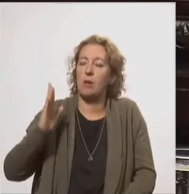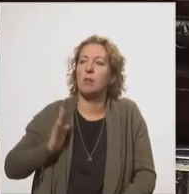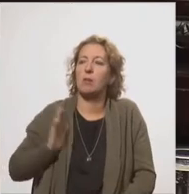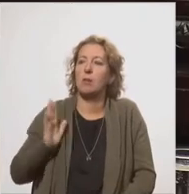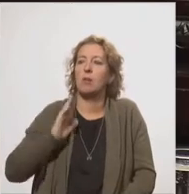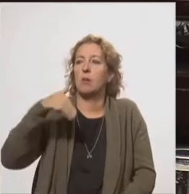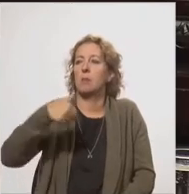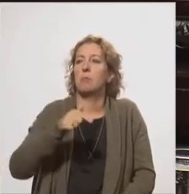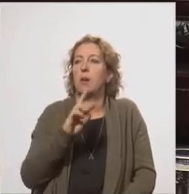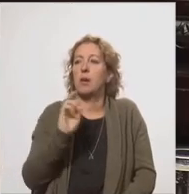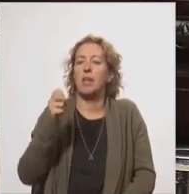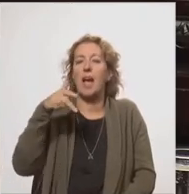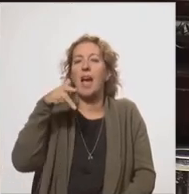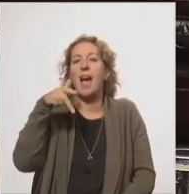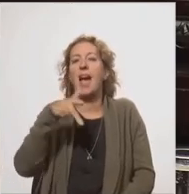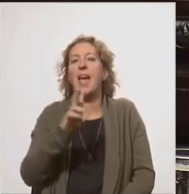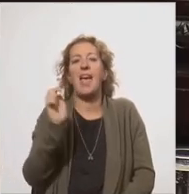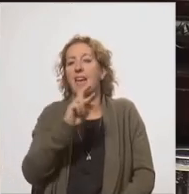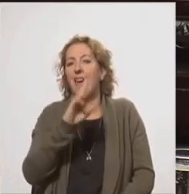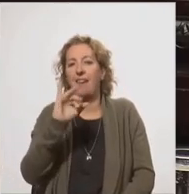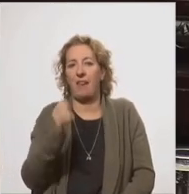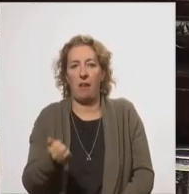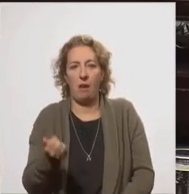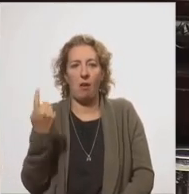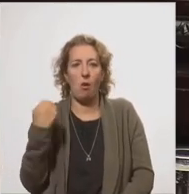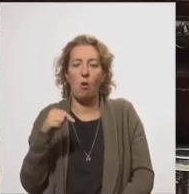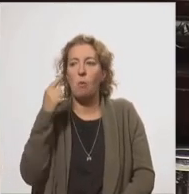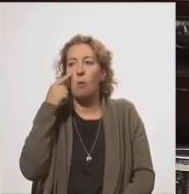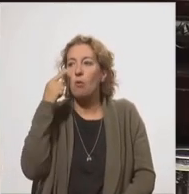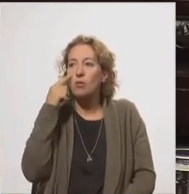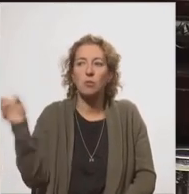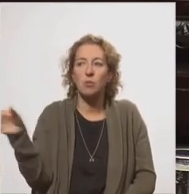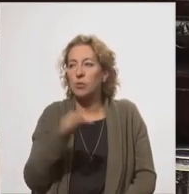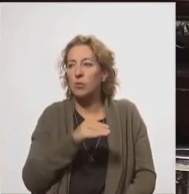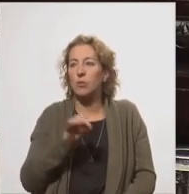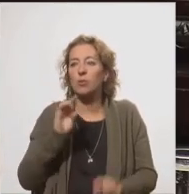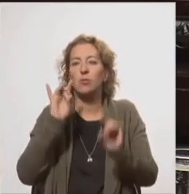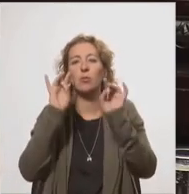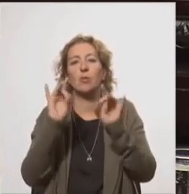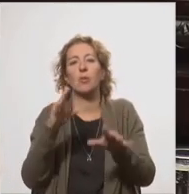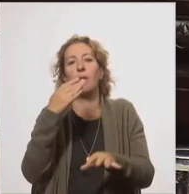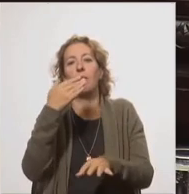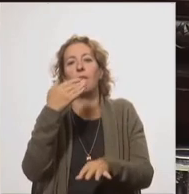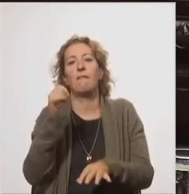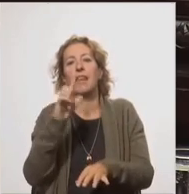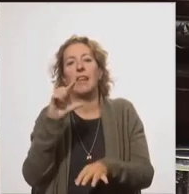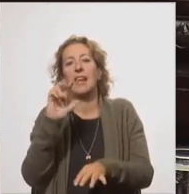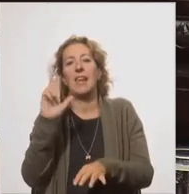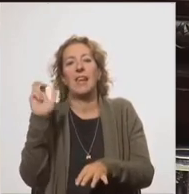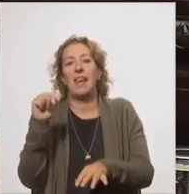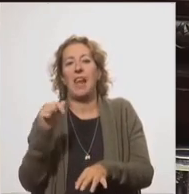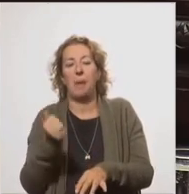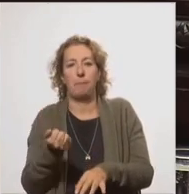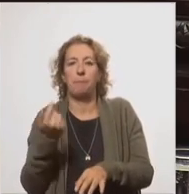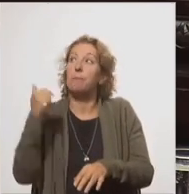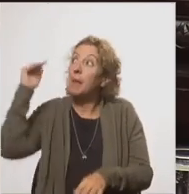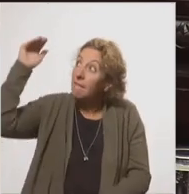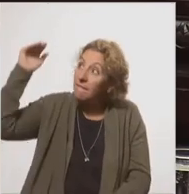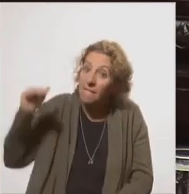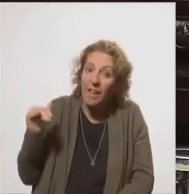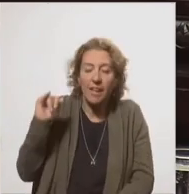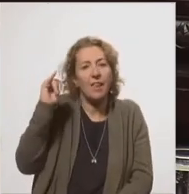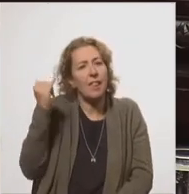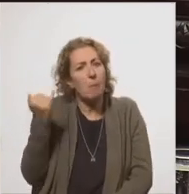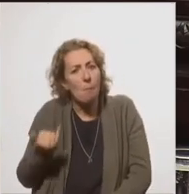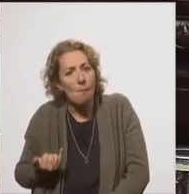María Bernabela Herrera, o como la conocemos todos, simplemente Belela. Bajita,